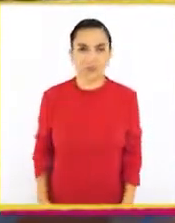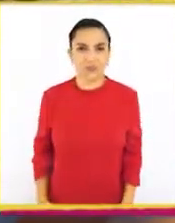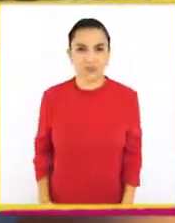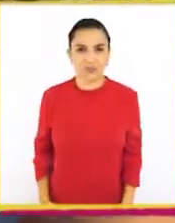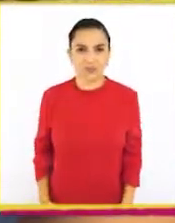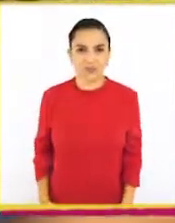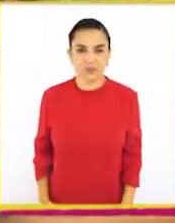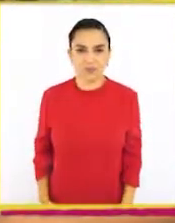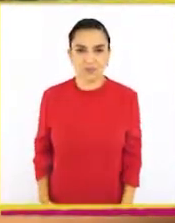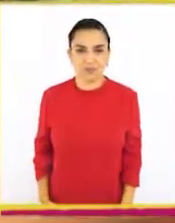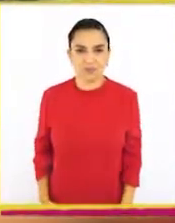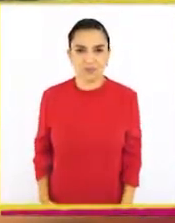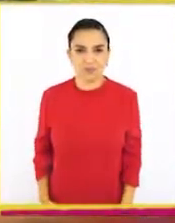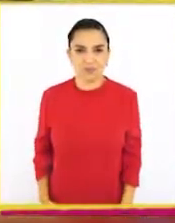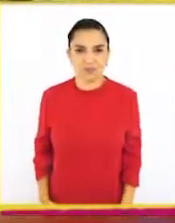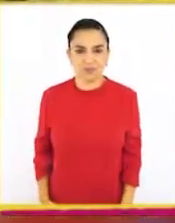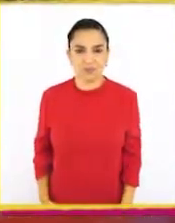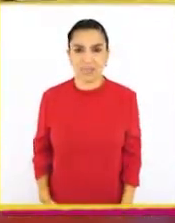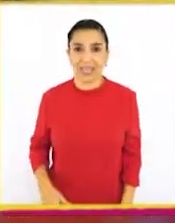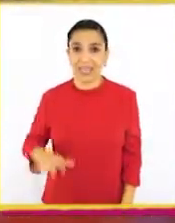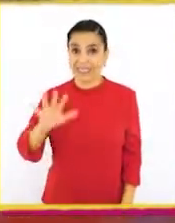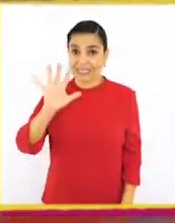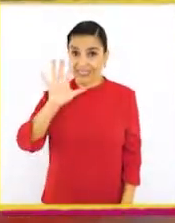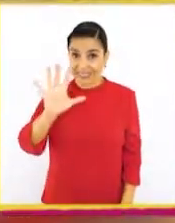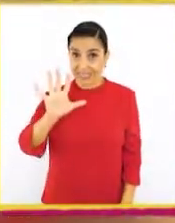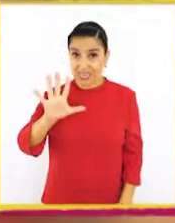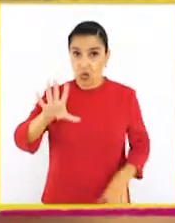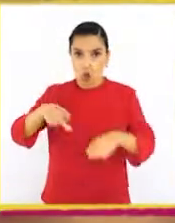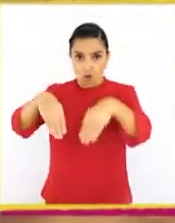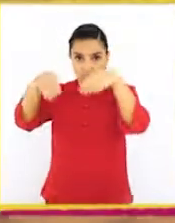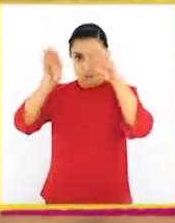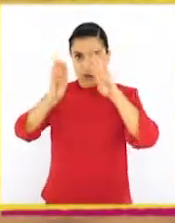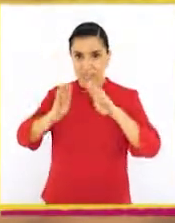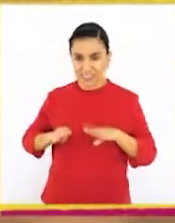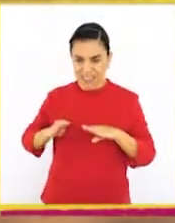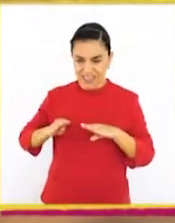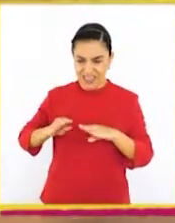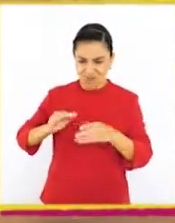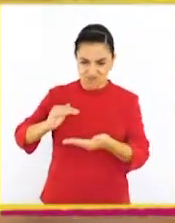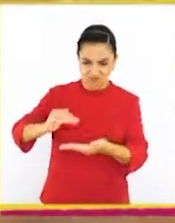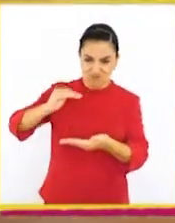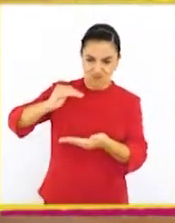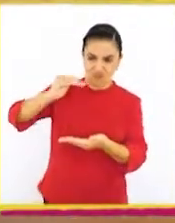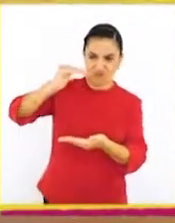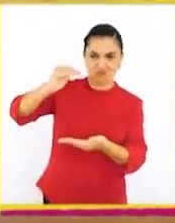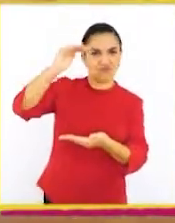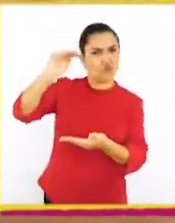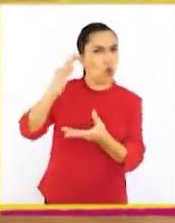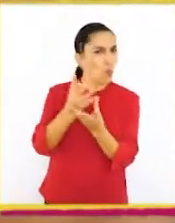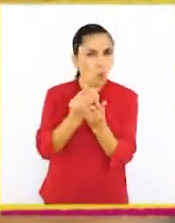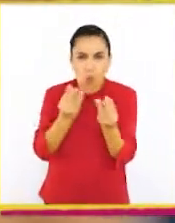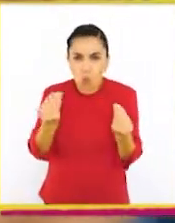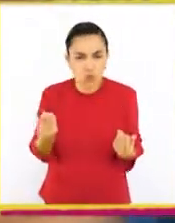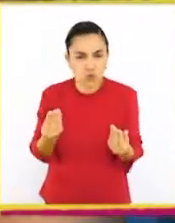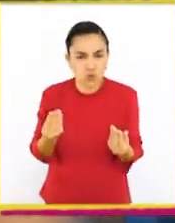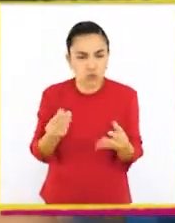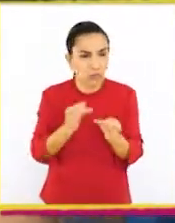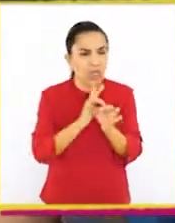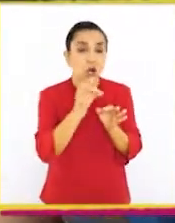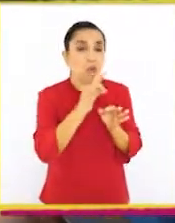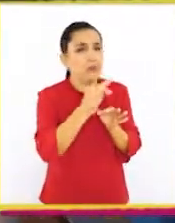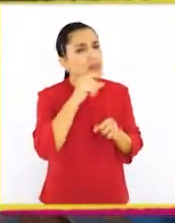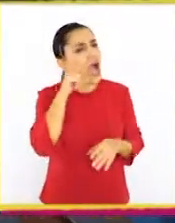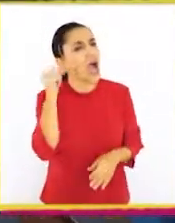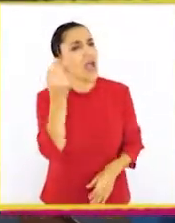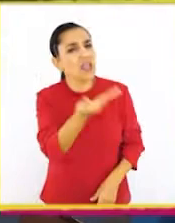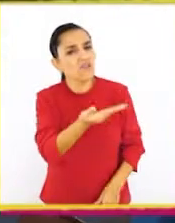veamos. Si dejamos las cinco frazadas, también usaríamos demasiado espacio. ¿Qué le recomendarían a